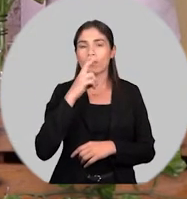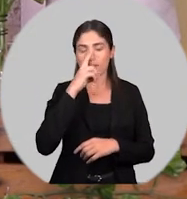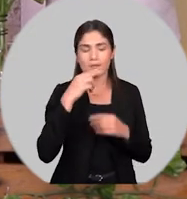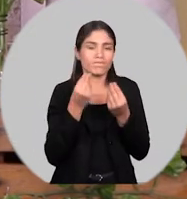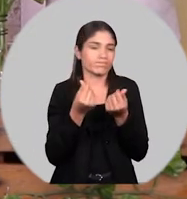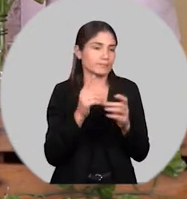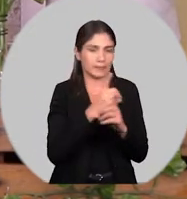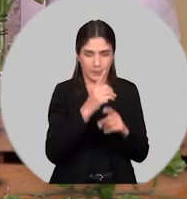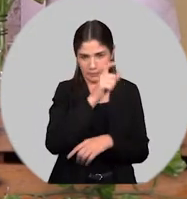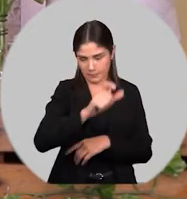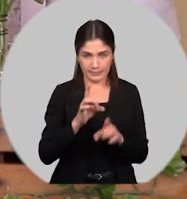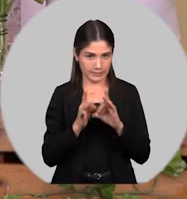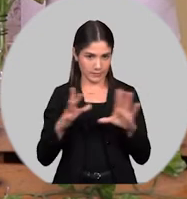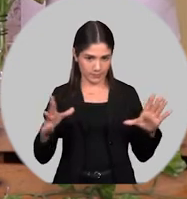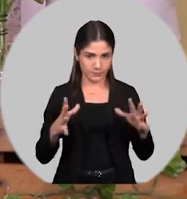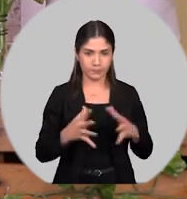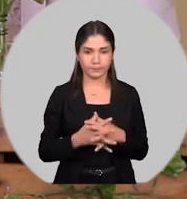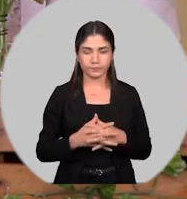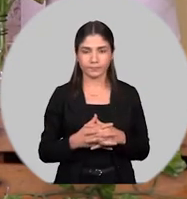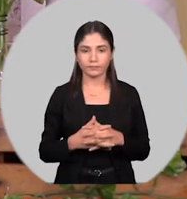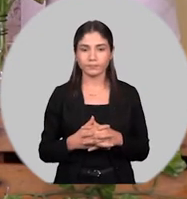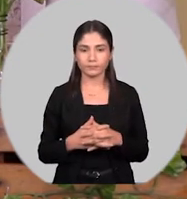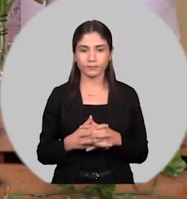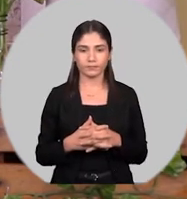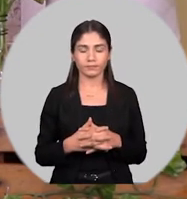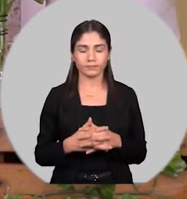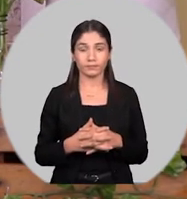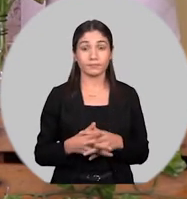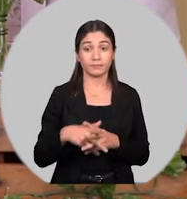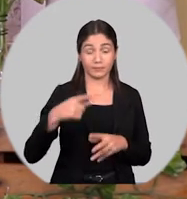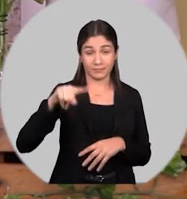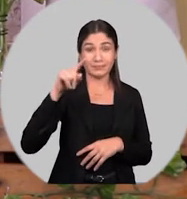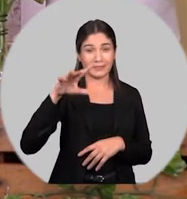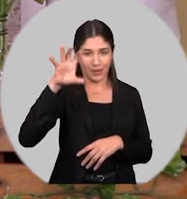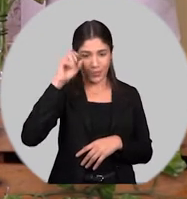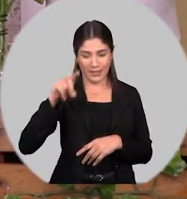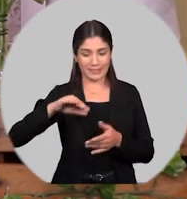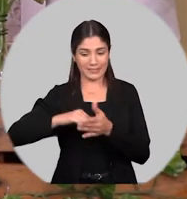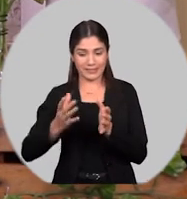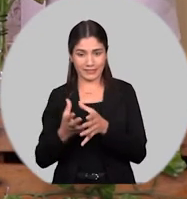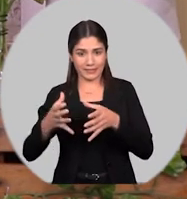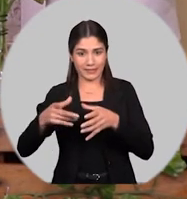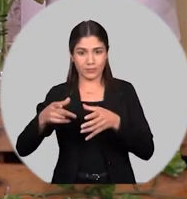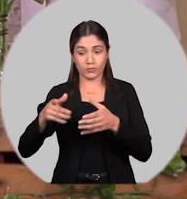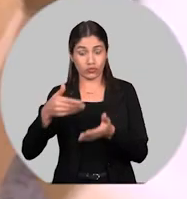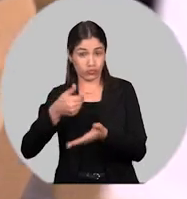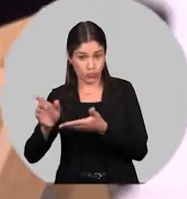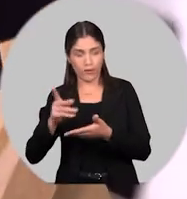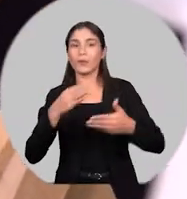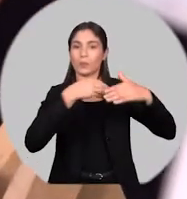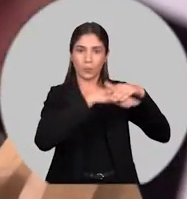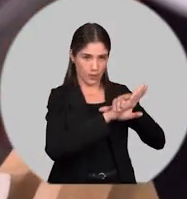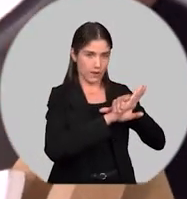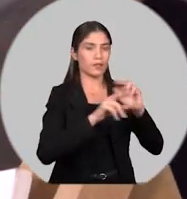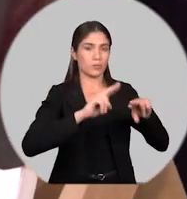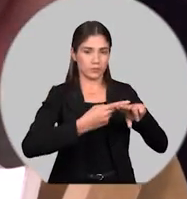persona. Bueno, entonces acá, ¿se acuerdan que la cream cheese que nosotros hicimos sobra? Y eso